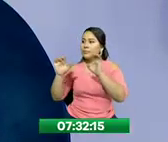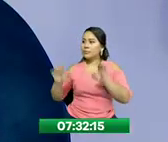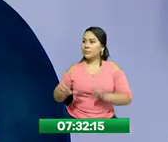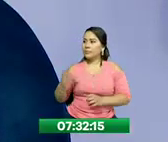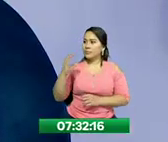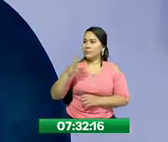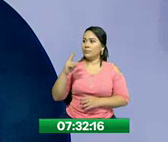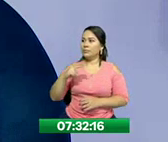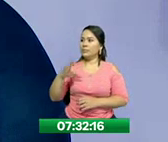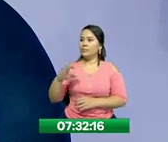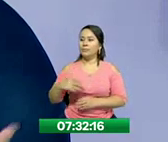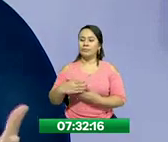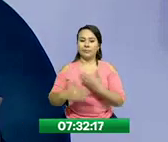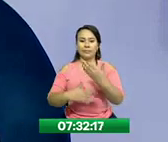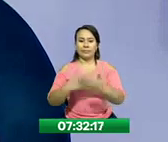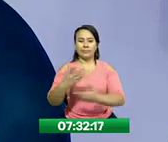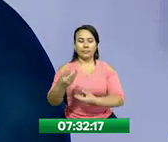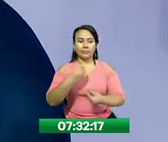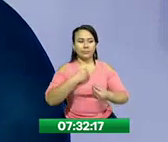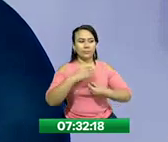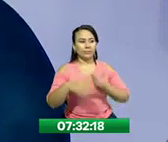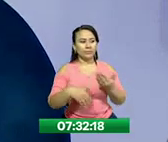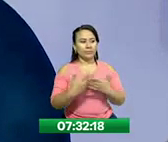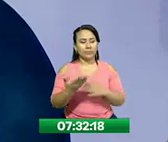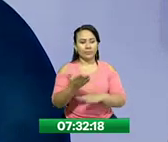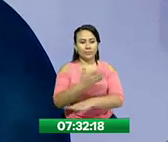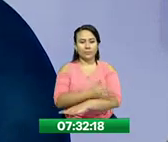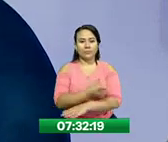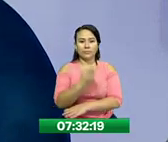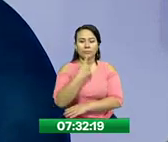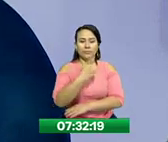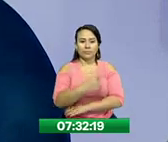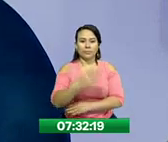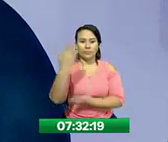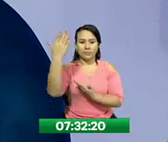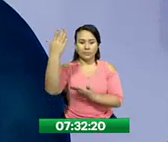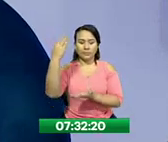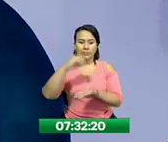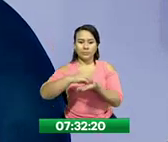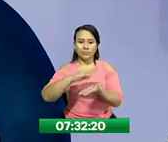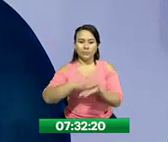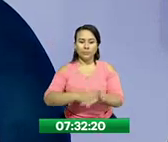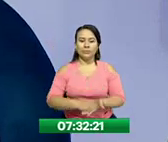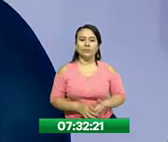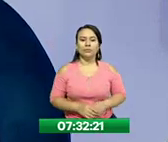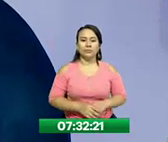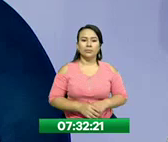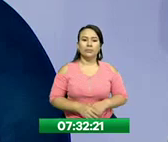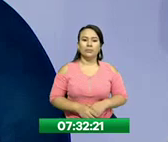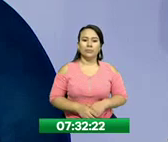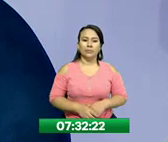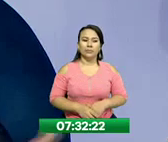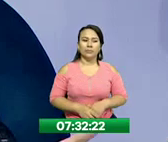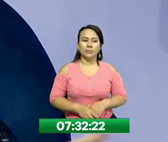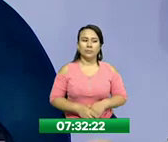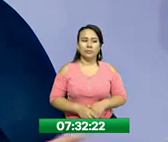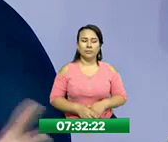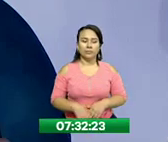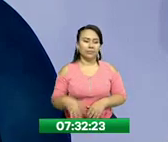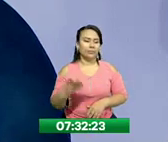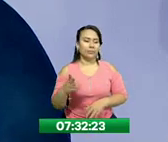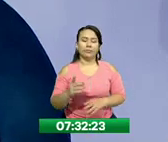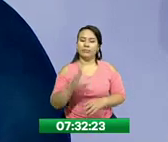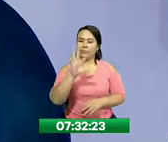en el proceso de optimización según lo que fue dispuesto y es una política de Estado y al momento han salido alrededor de... No, se han